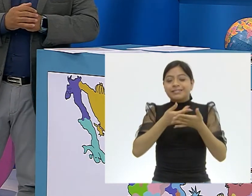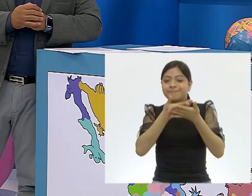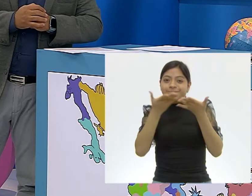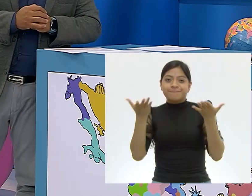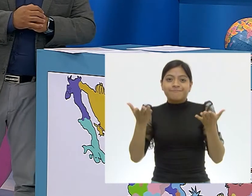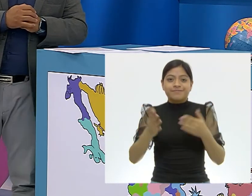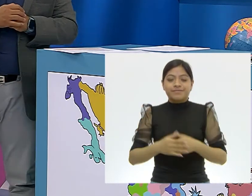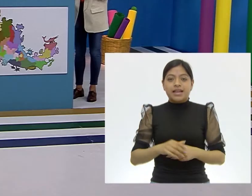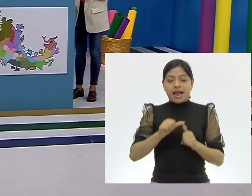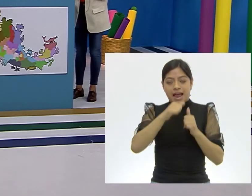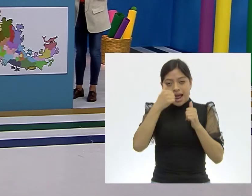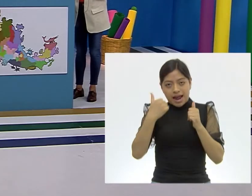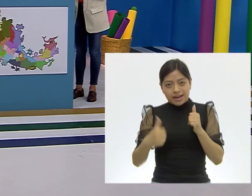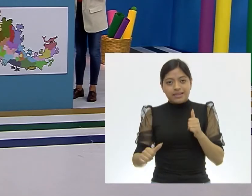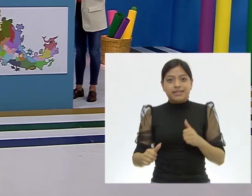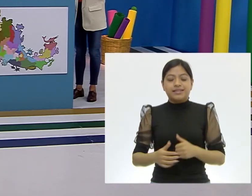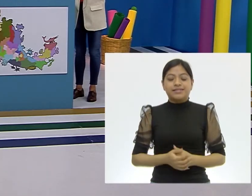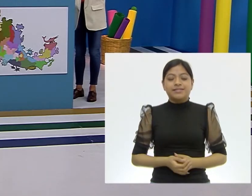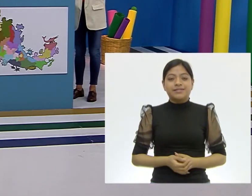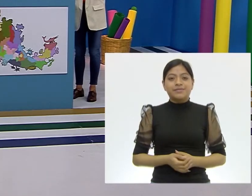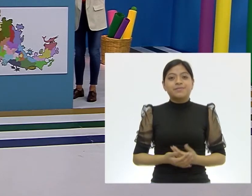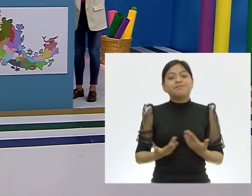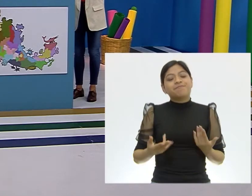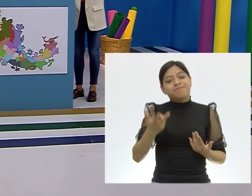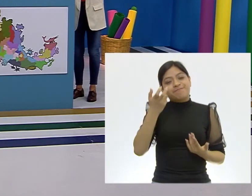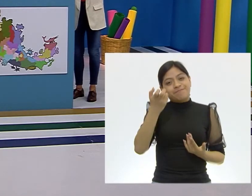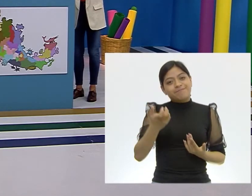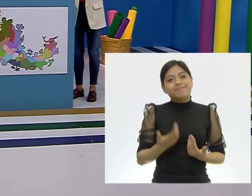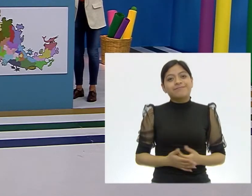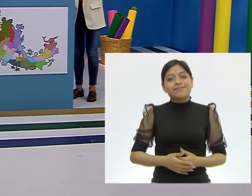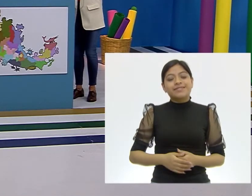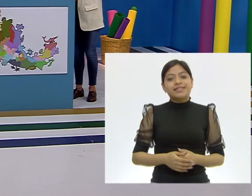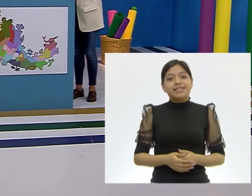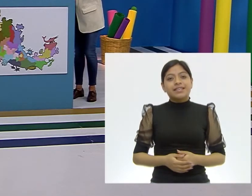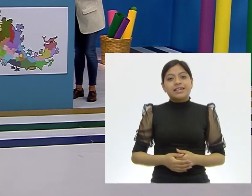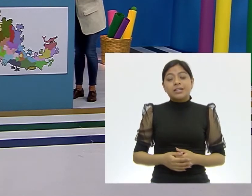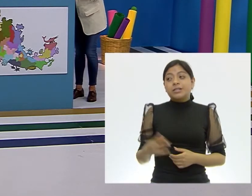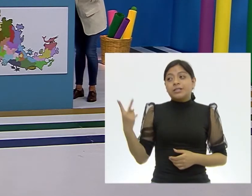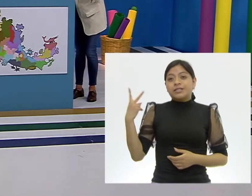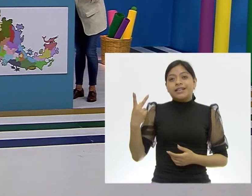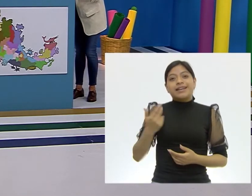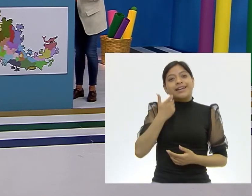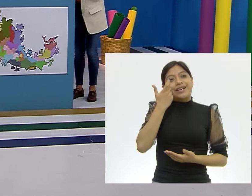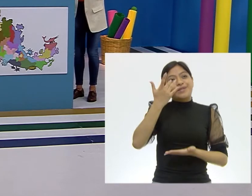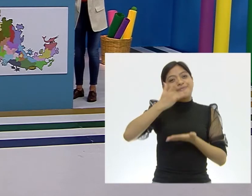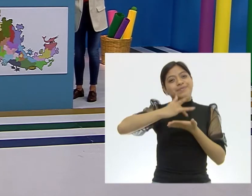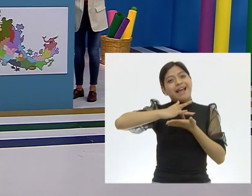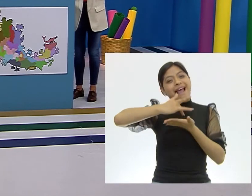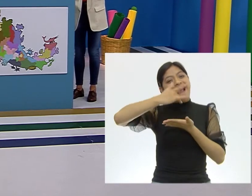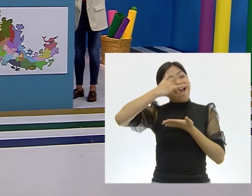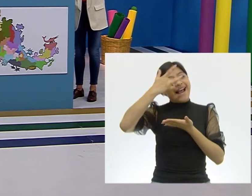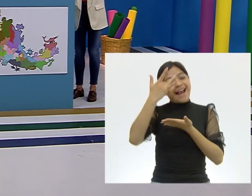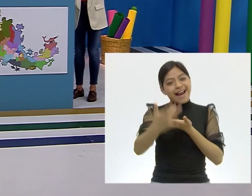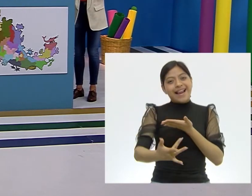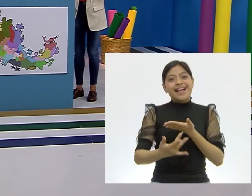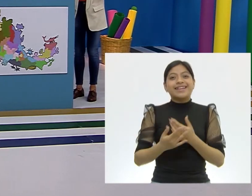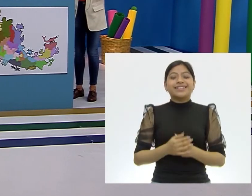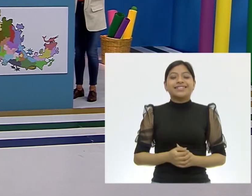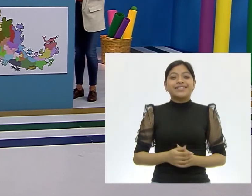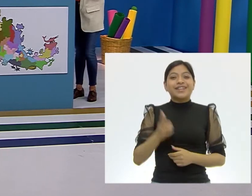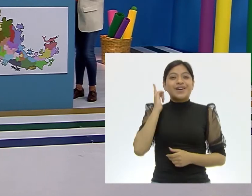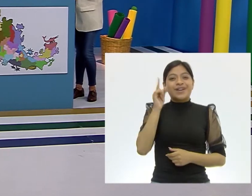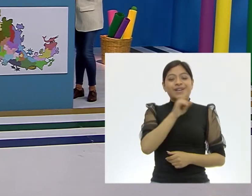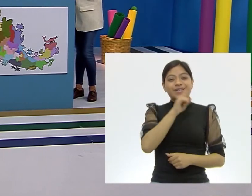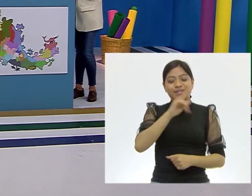artes. Exacto. Nosotros les queremos dar infinitas gracias y desearles un feliz